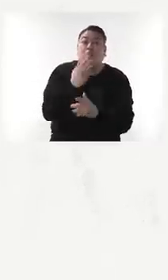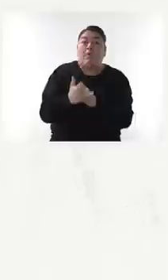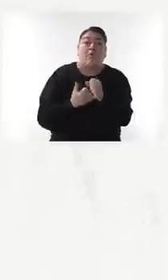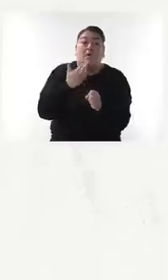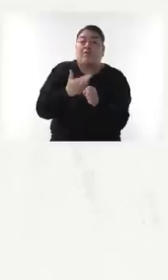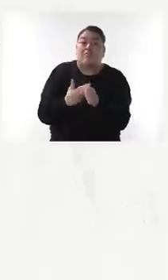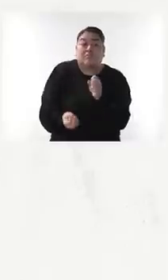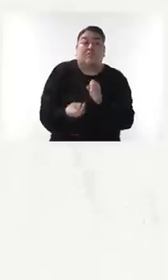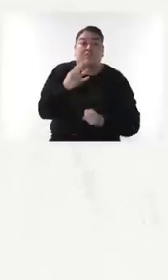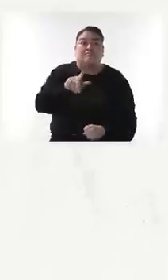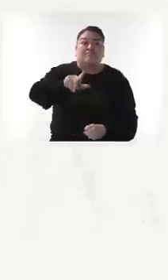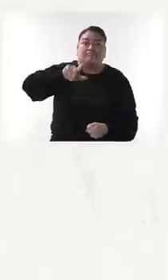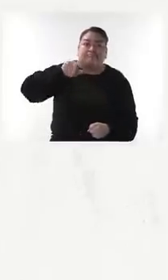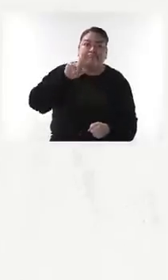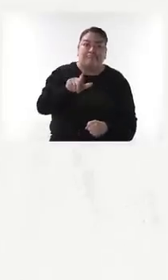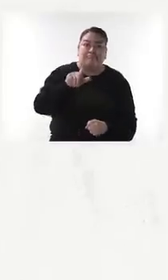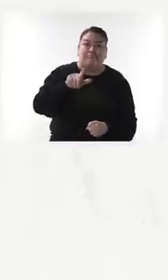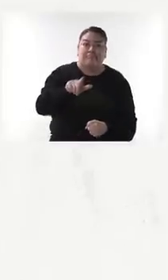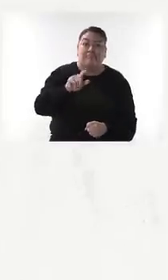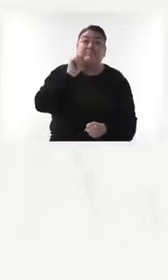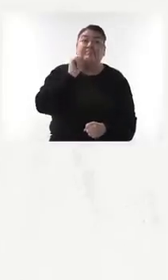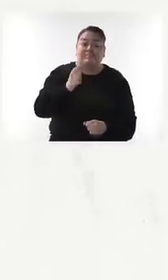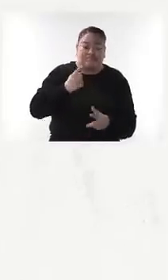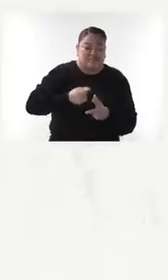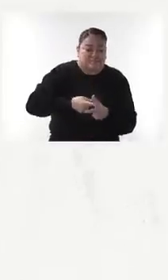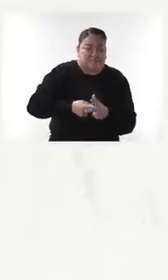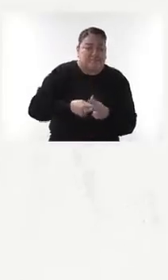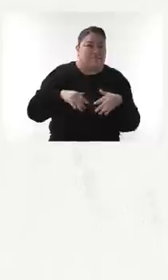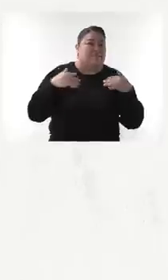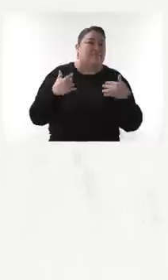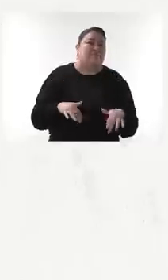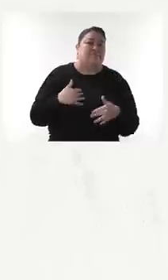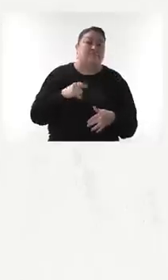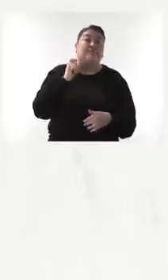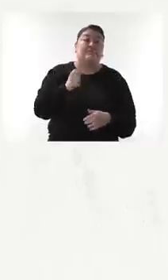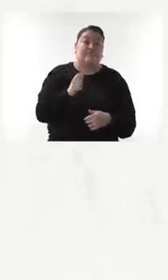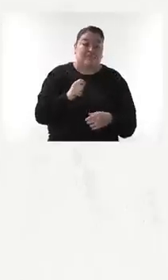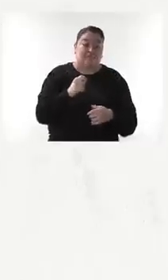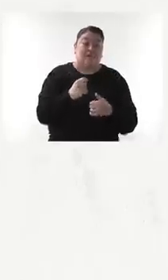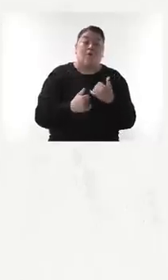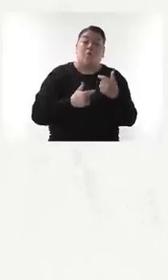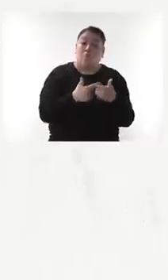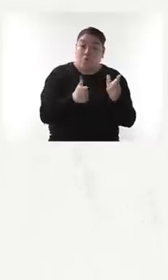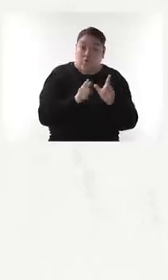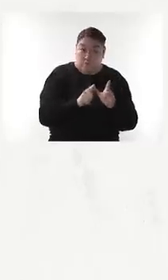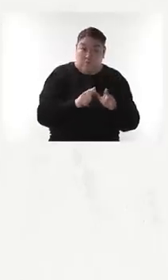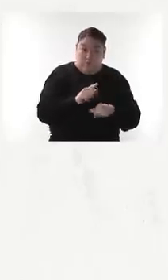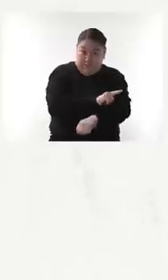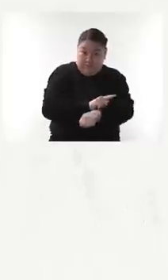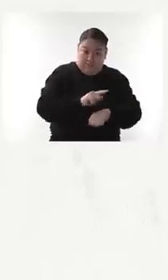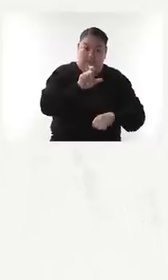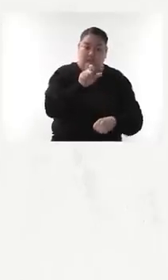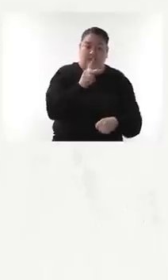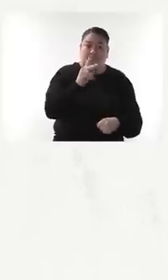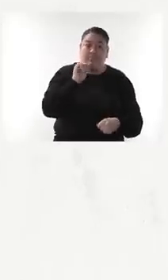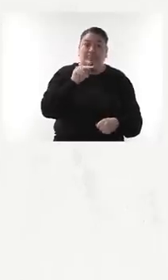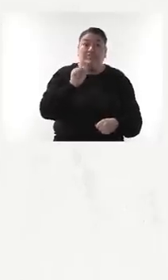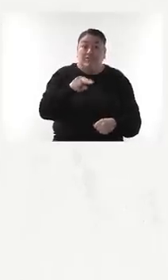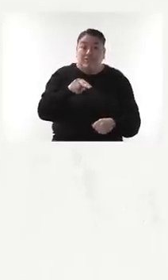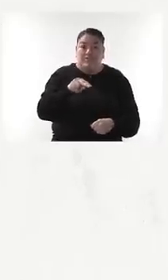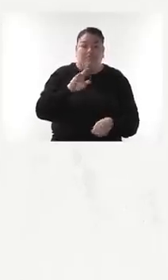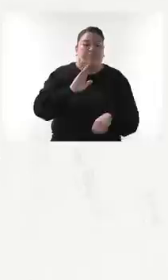duplicó. Esos datos nos están diciendo que Expansión en lo deportivo está funcionando.